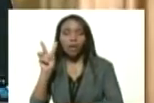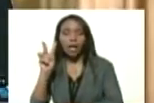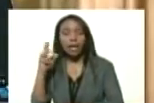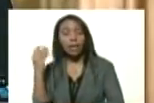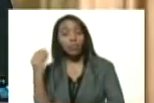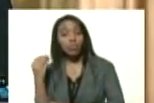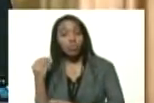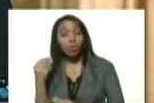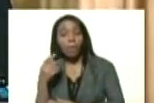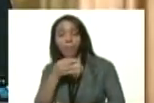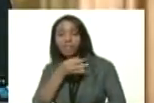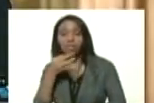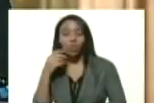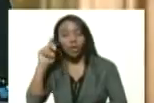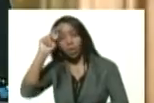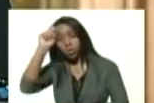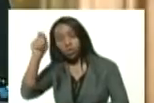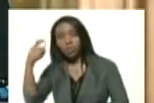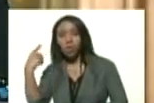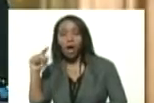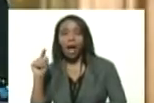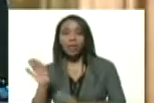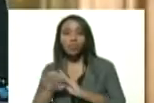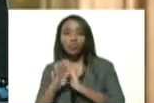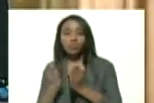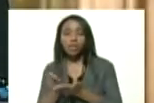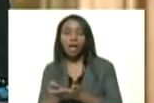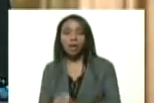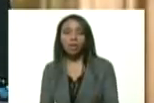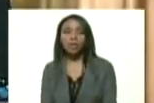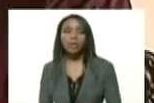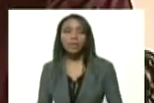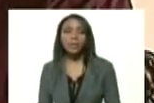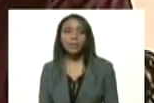tanto éxito y reconocimiento tiene en el mundo